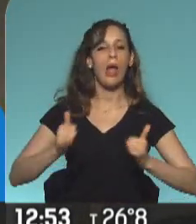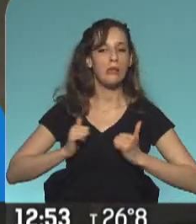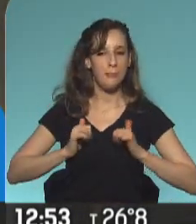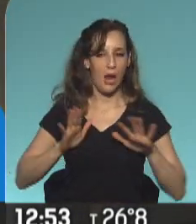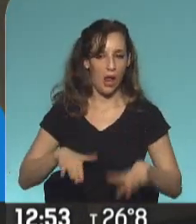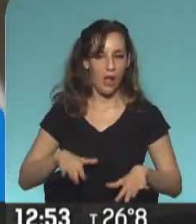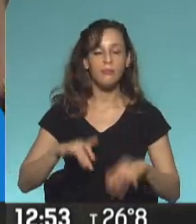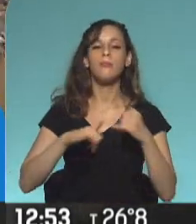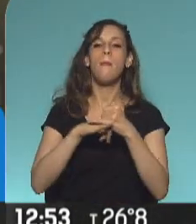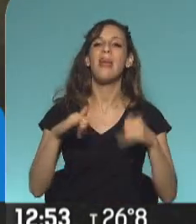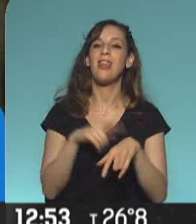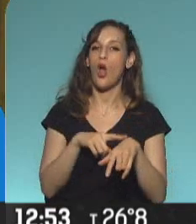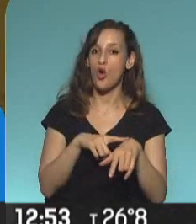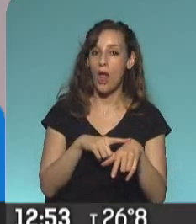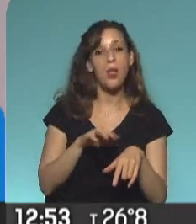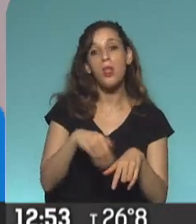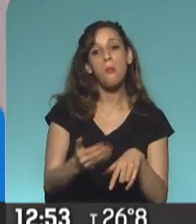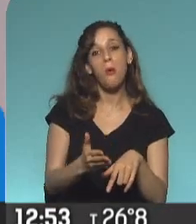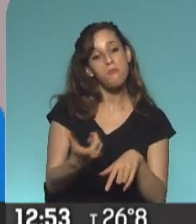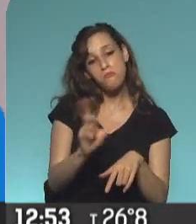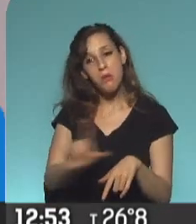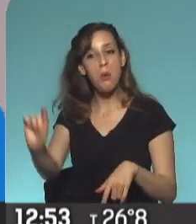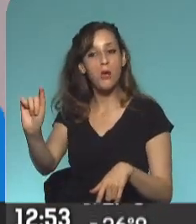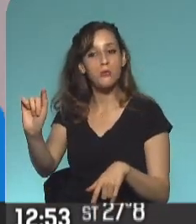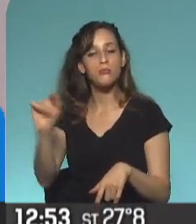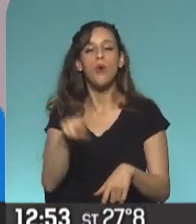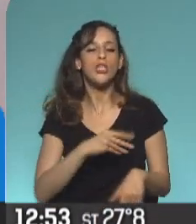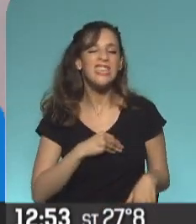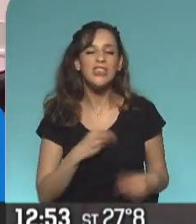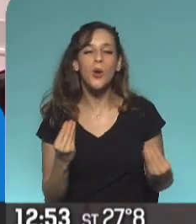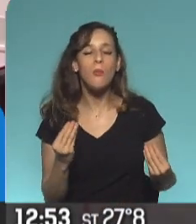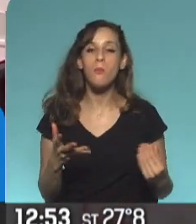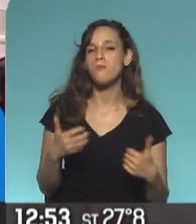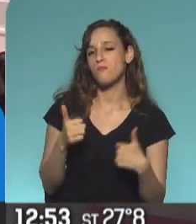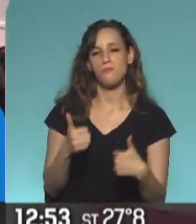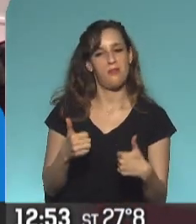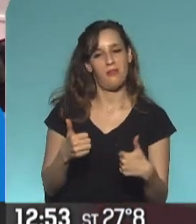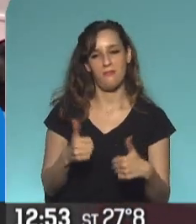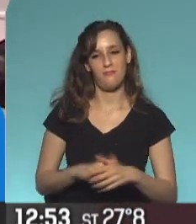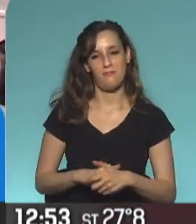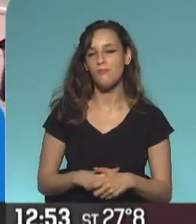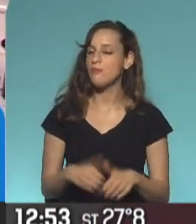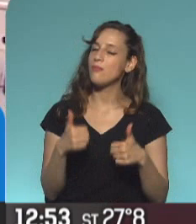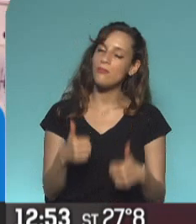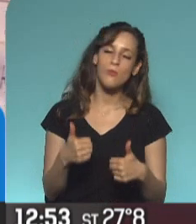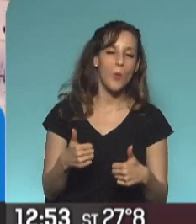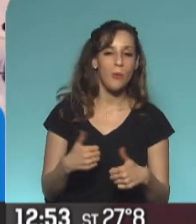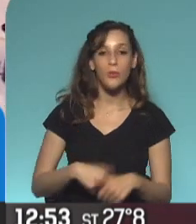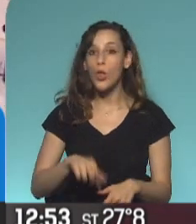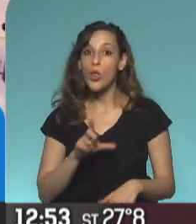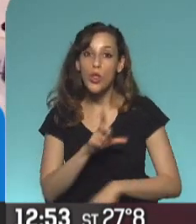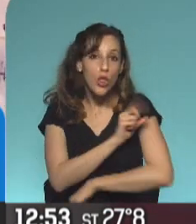hora y después irme, así. ¿Cómo te sentís? Bien, muy bien, muy bien. ¿Te dolió